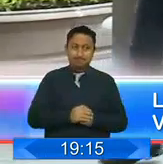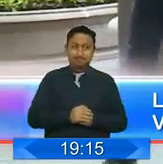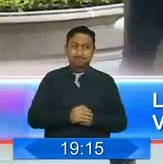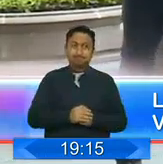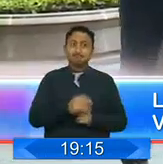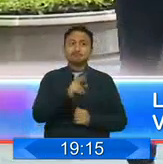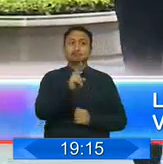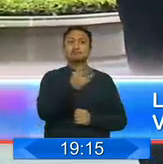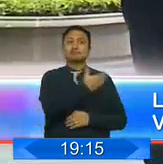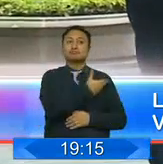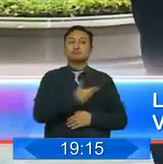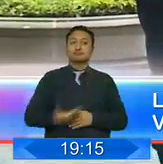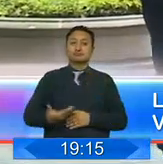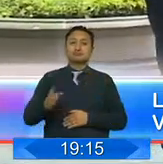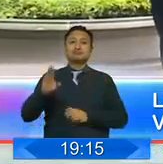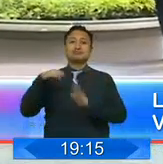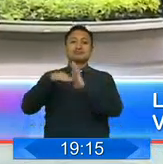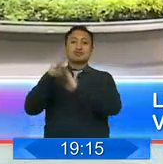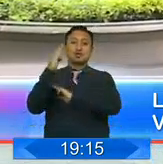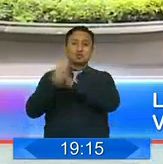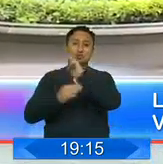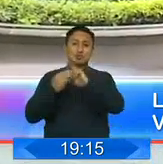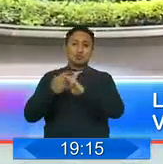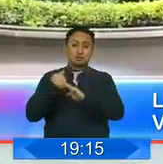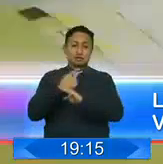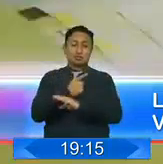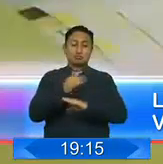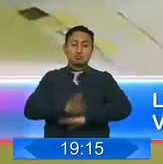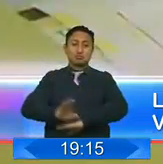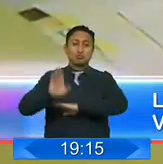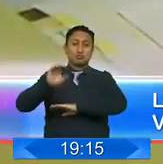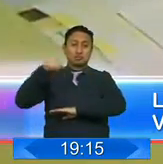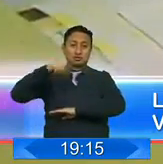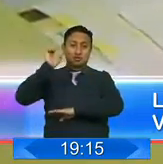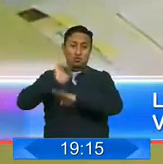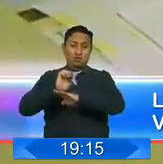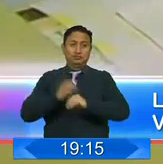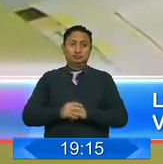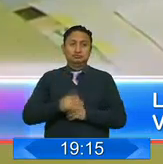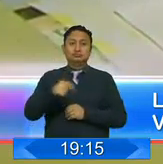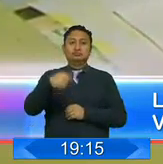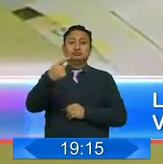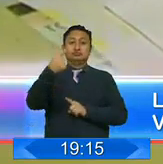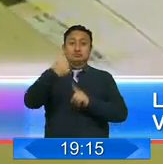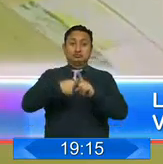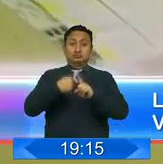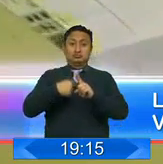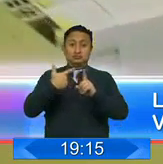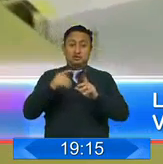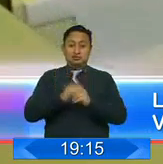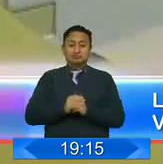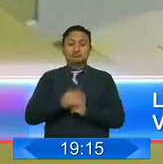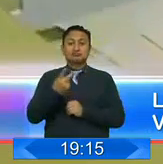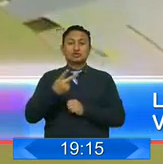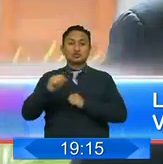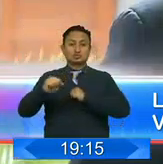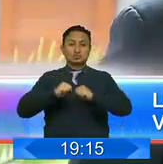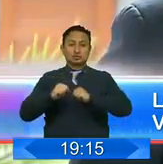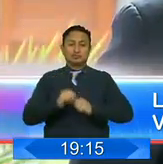vicepresidente del Banco Mundial reiteró el apoyo y compromiso a nuestro país. Además, anunció que en los próximos meses habrán